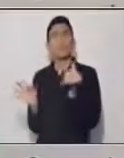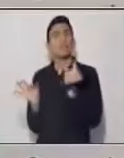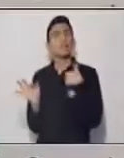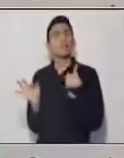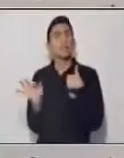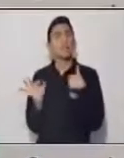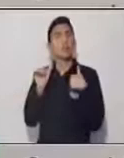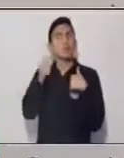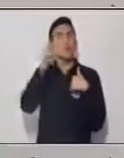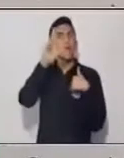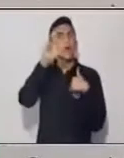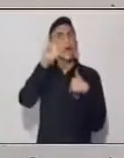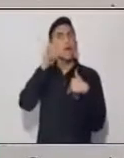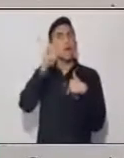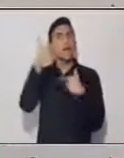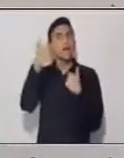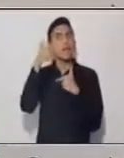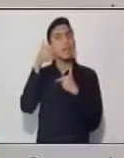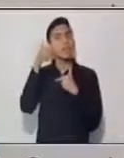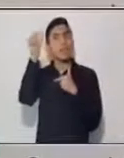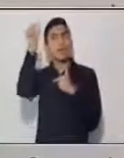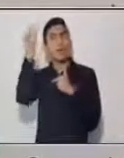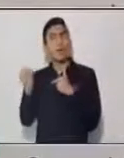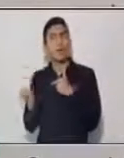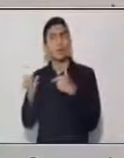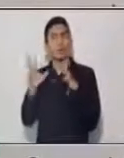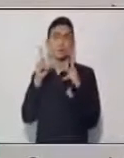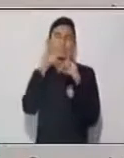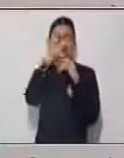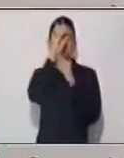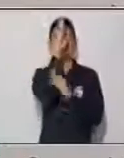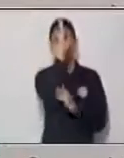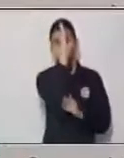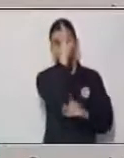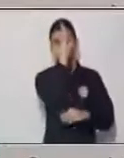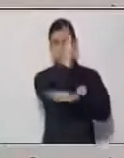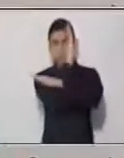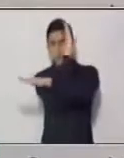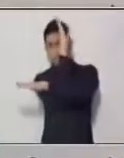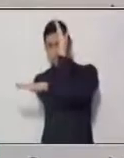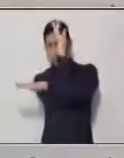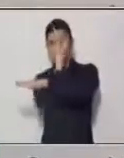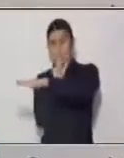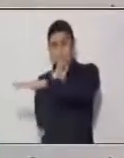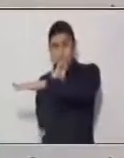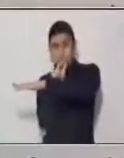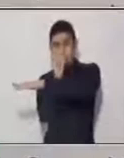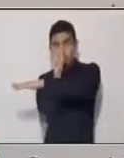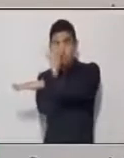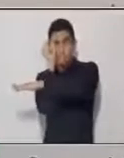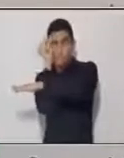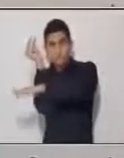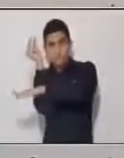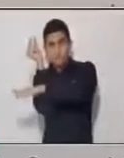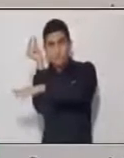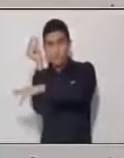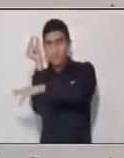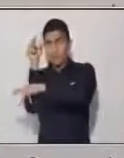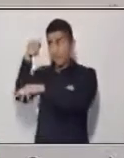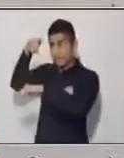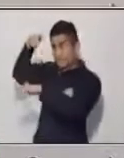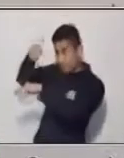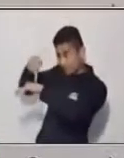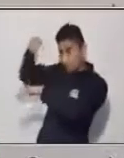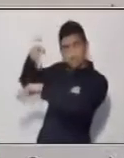tenemos un área limitada por los valores A y B.